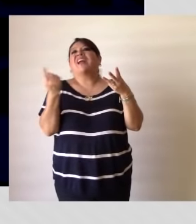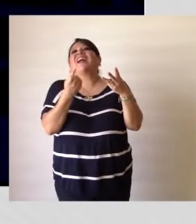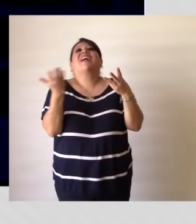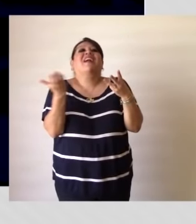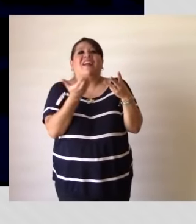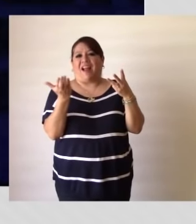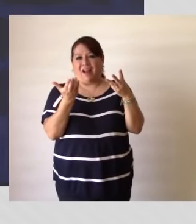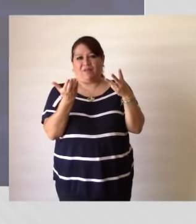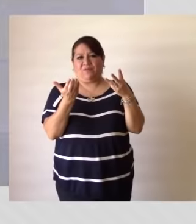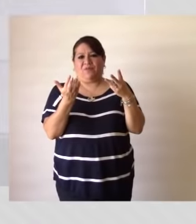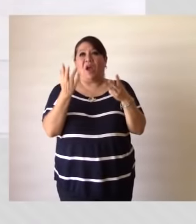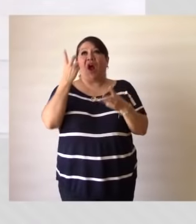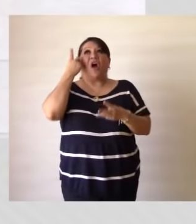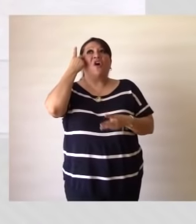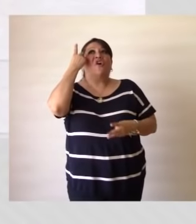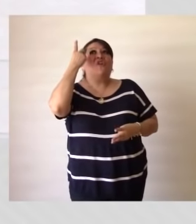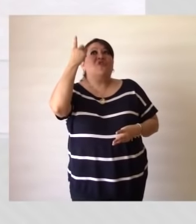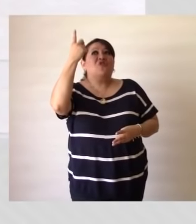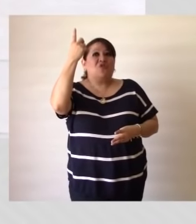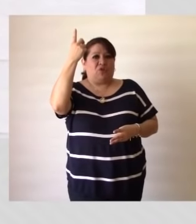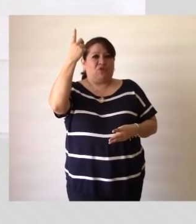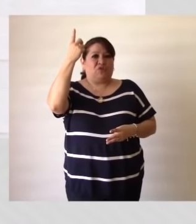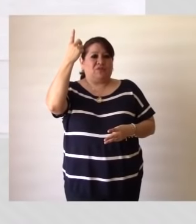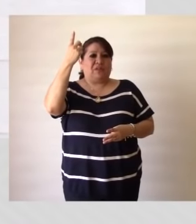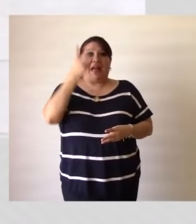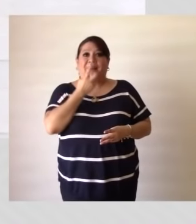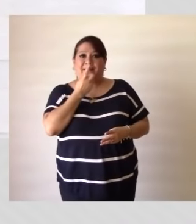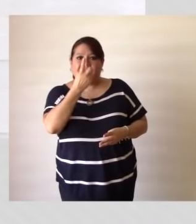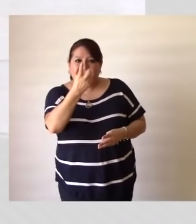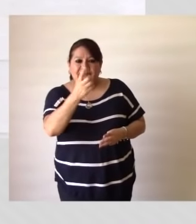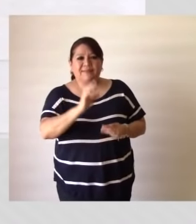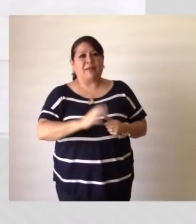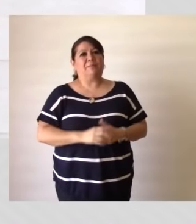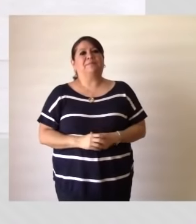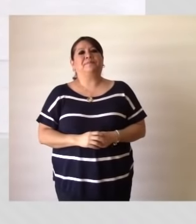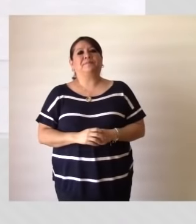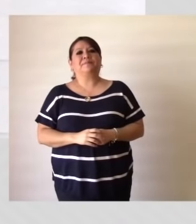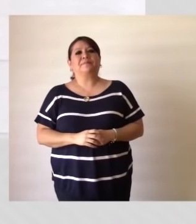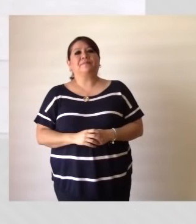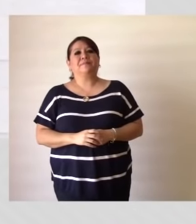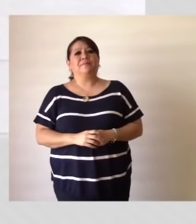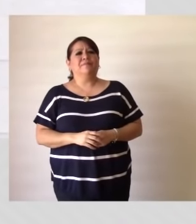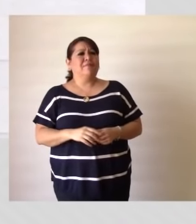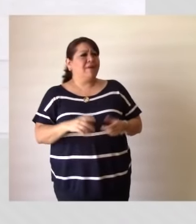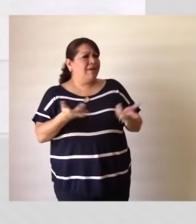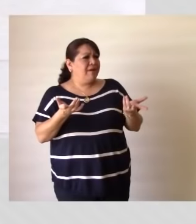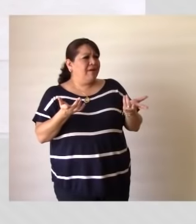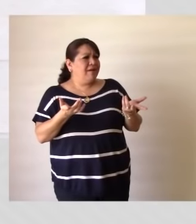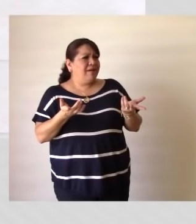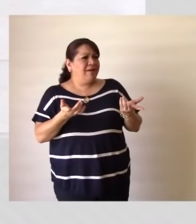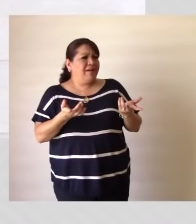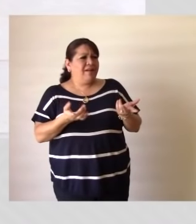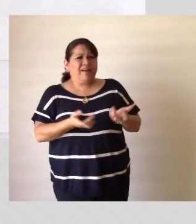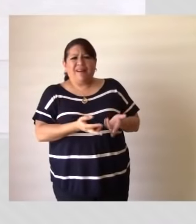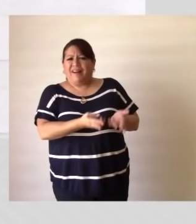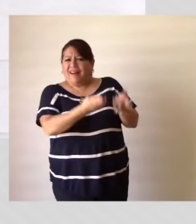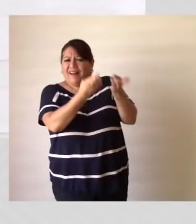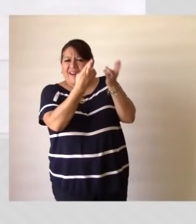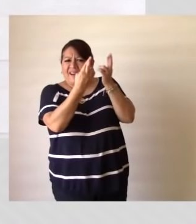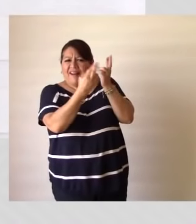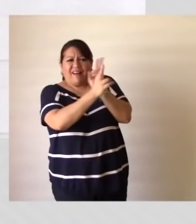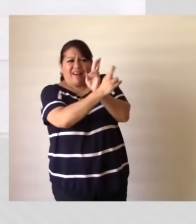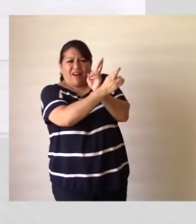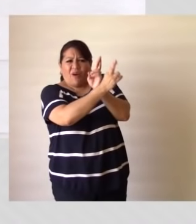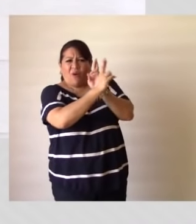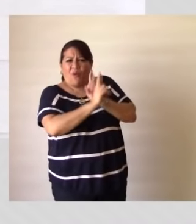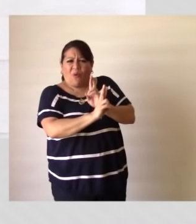primera declaración dónde está mi honra dónde está mi honor porque me das algo que ni siquiera le